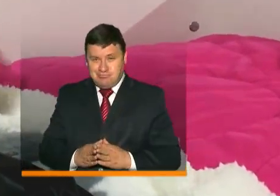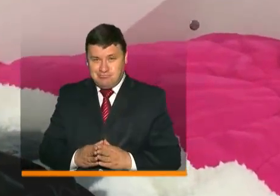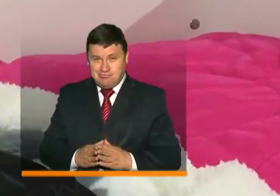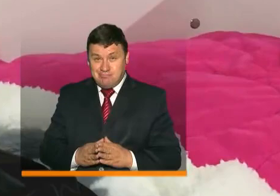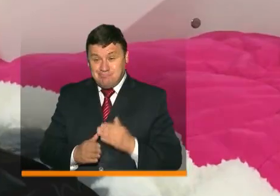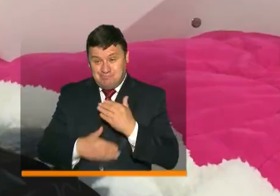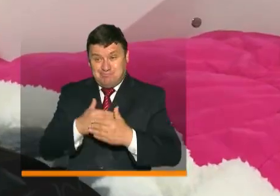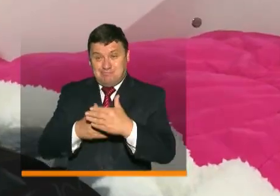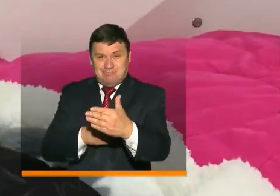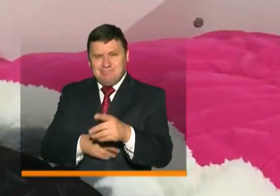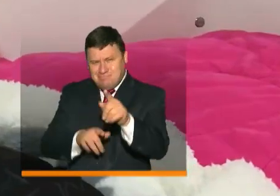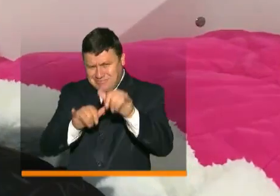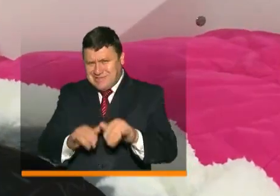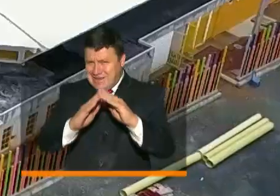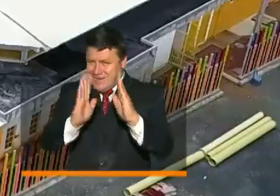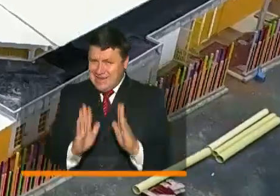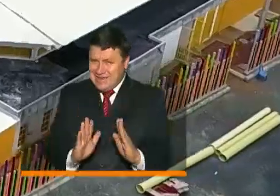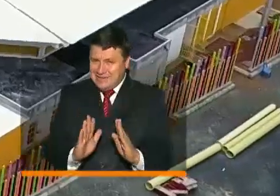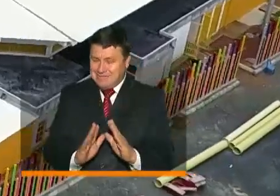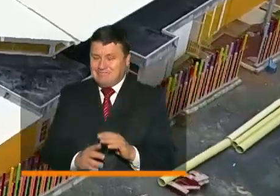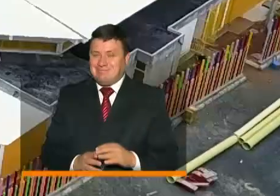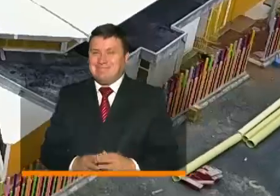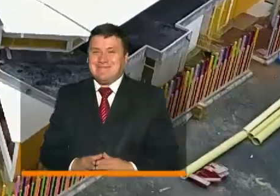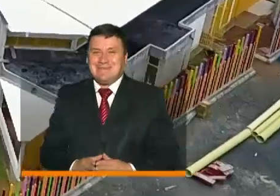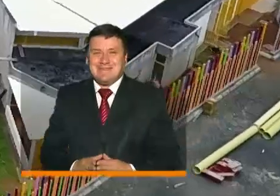y quédense en casa para cuidarse.